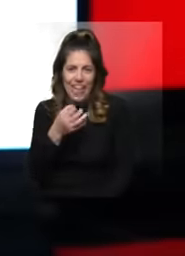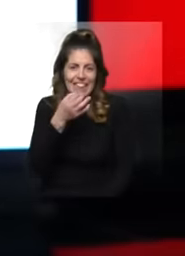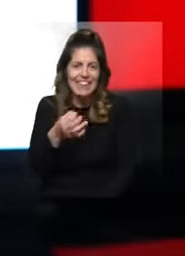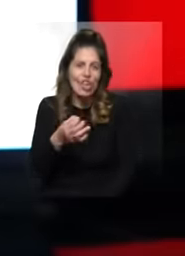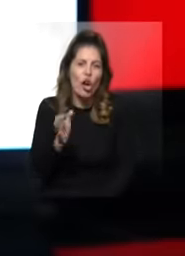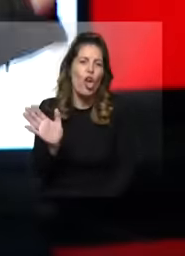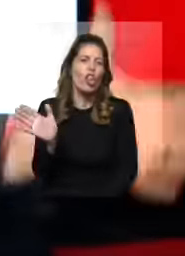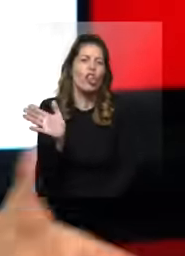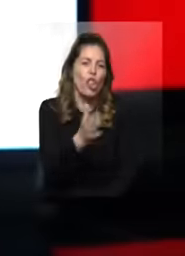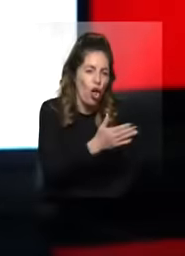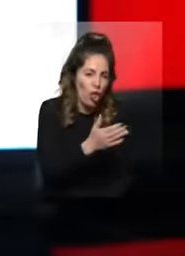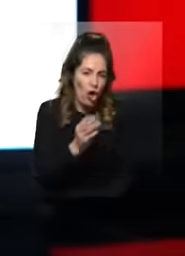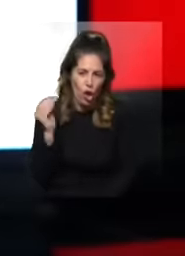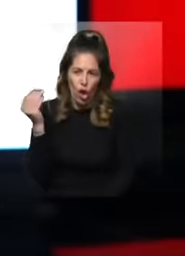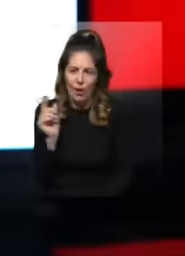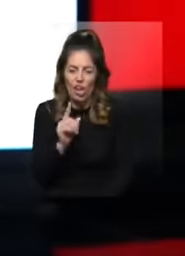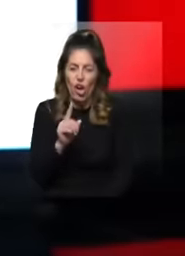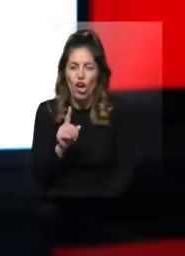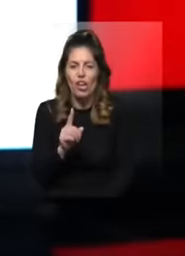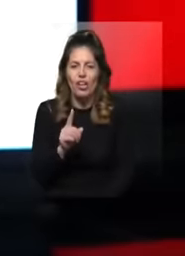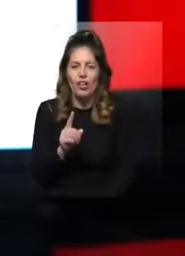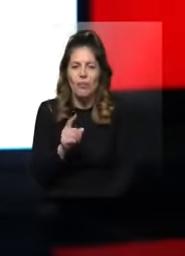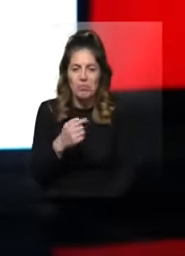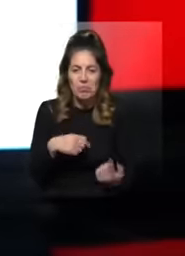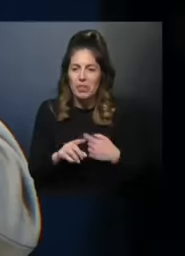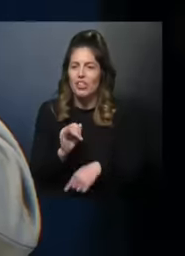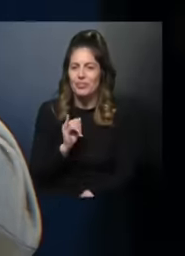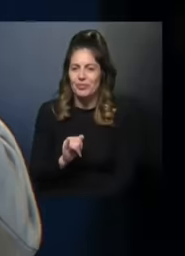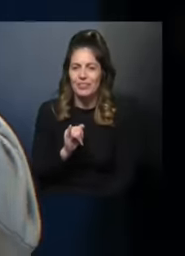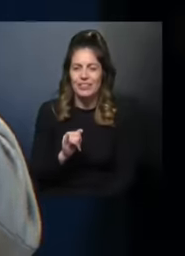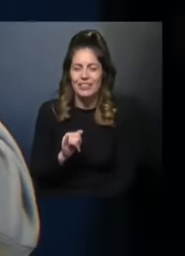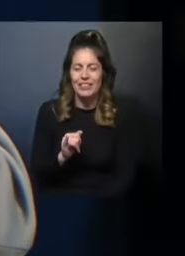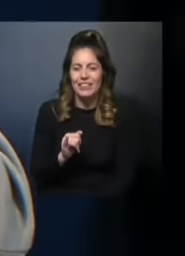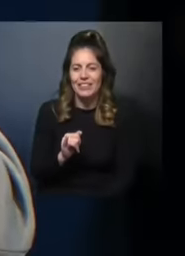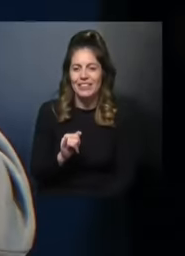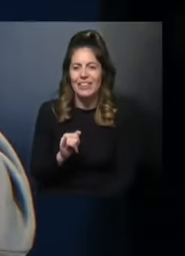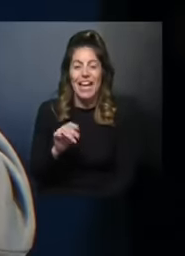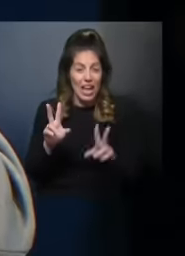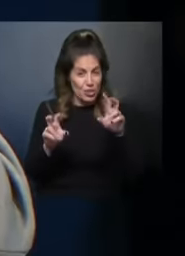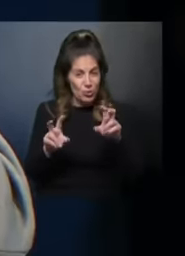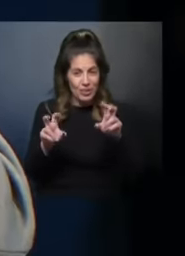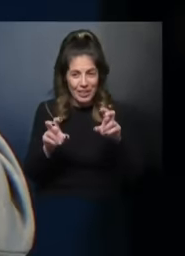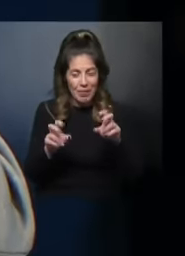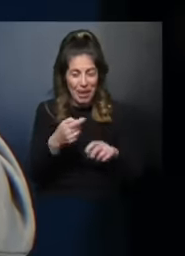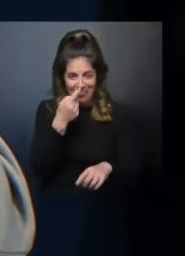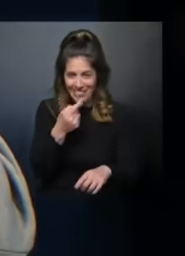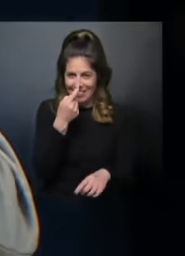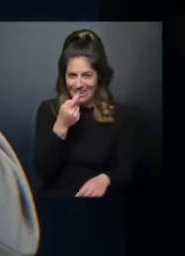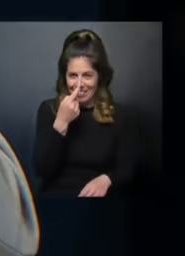digo toda la masa de gente joven. No, está bien. Pero... Pues sabes que me parece que es un tema es más que